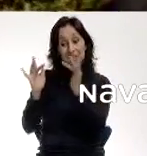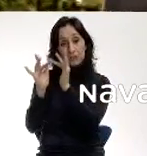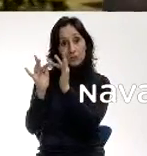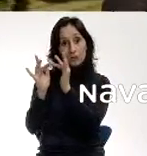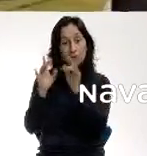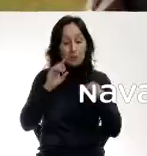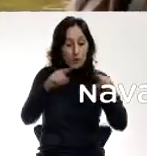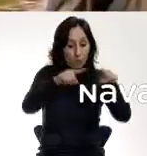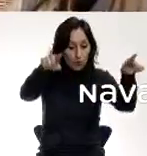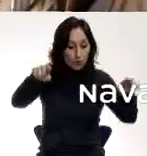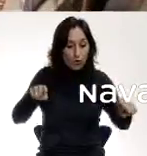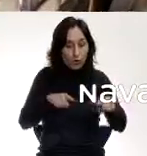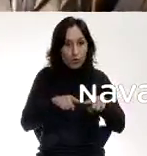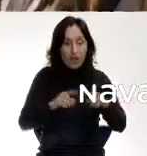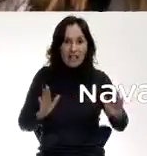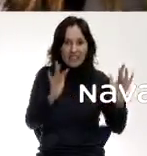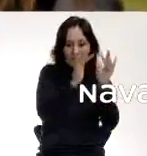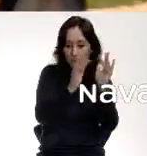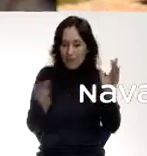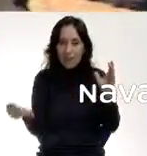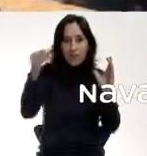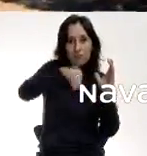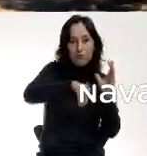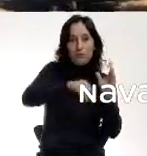propio recinto del propio castillo. O sea